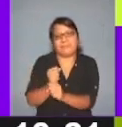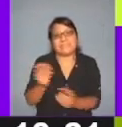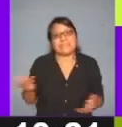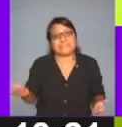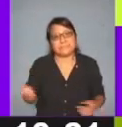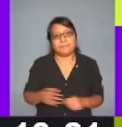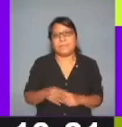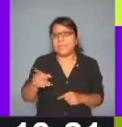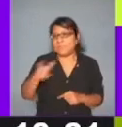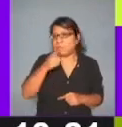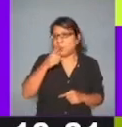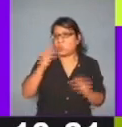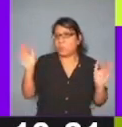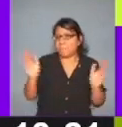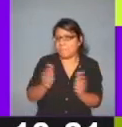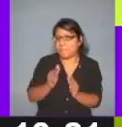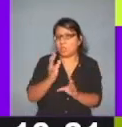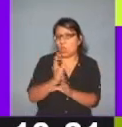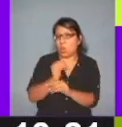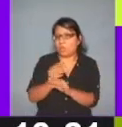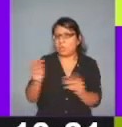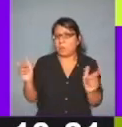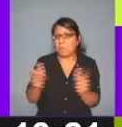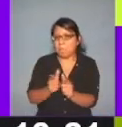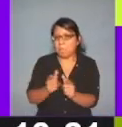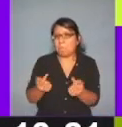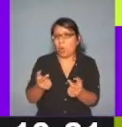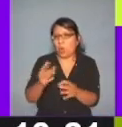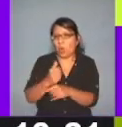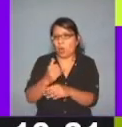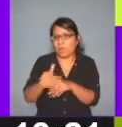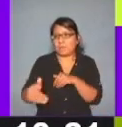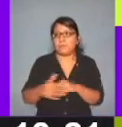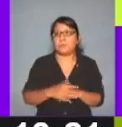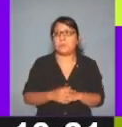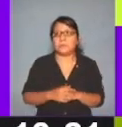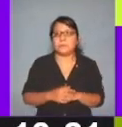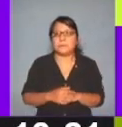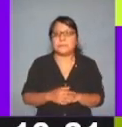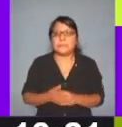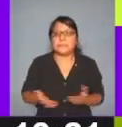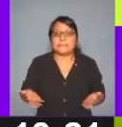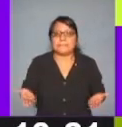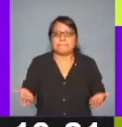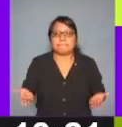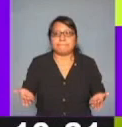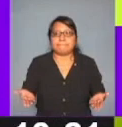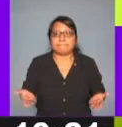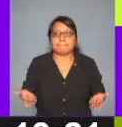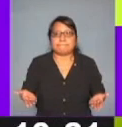sería reducir unidades en servicio a ver eso sería todo modificar